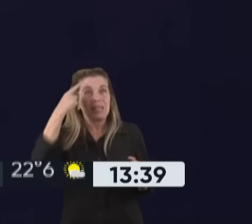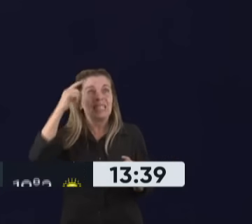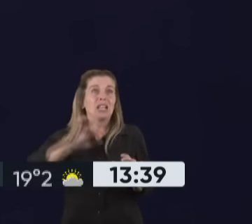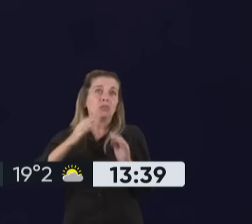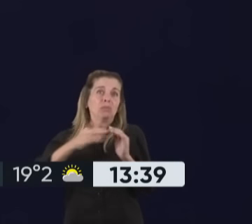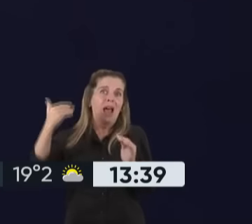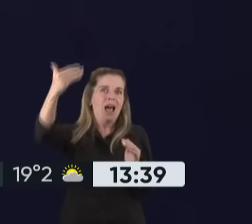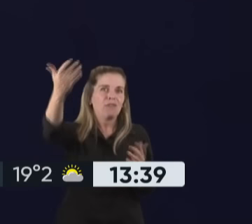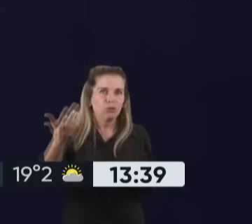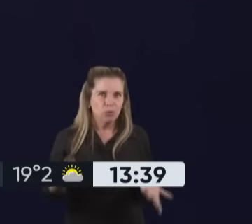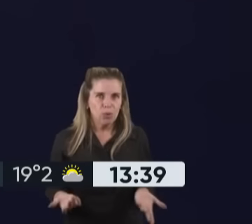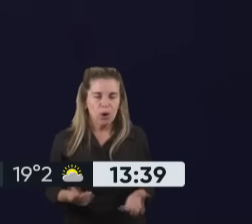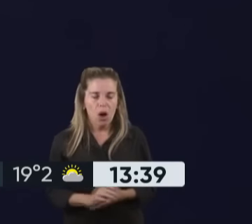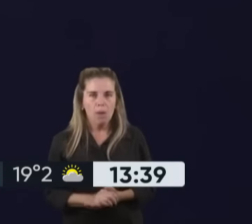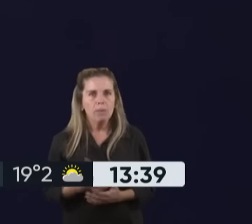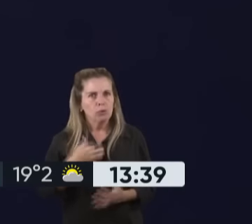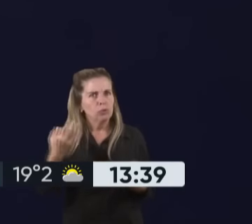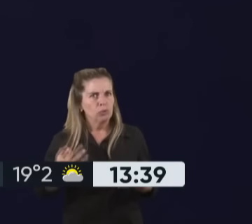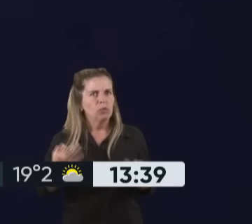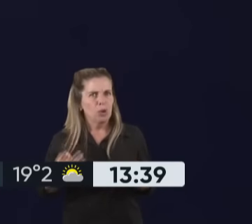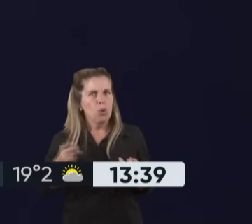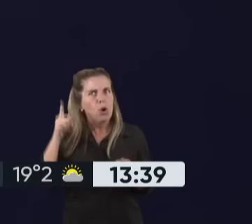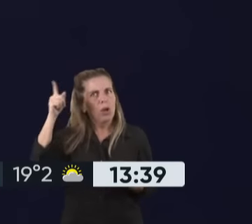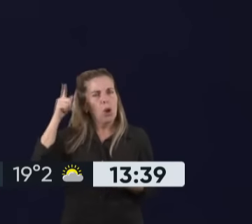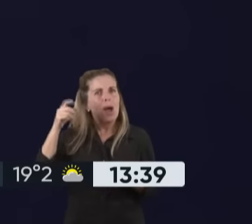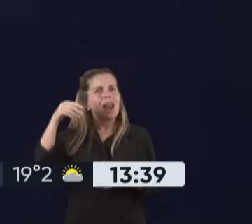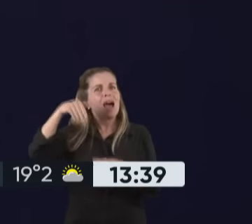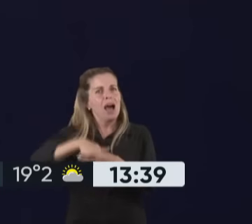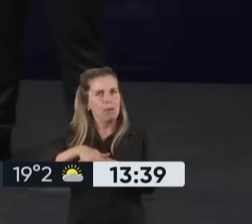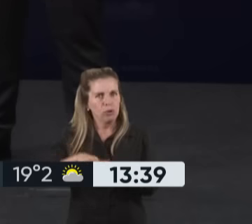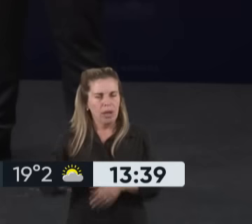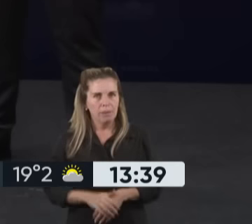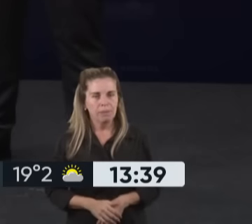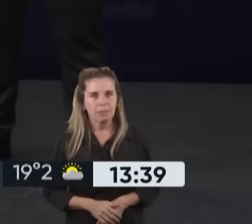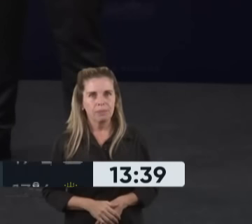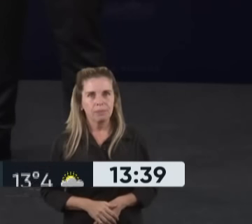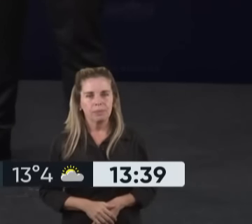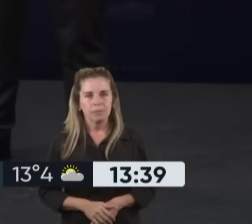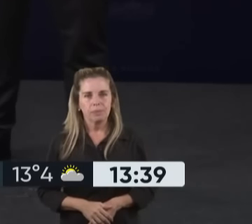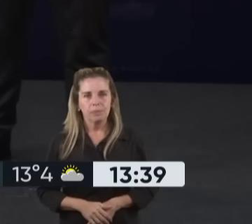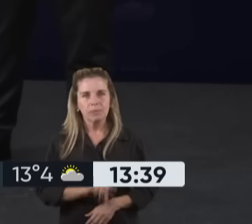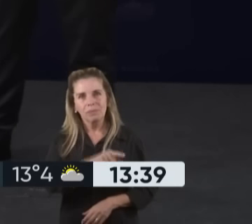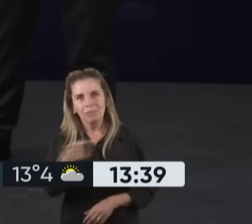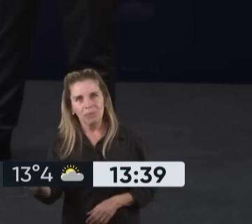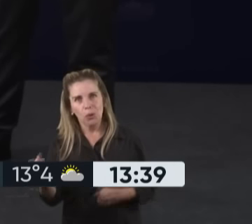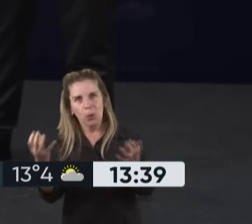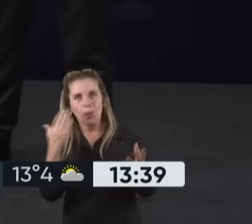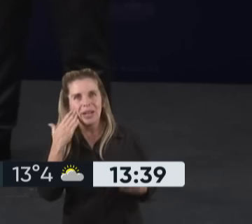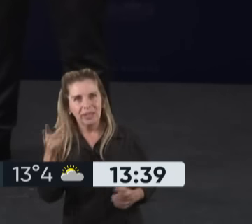pero estoy convencida que se va a votar, convencidísima. Buenas tardes.